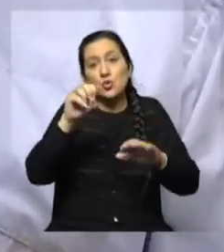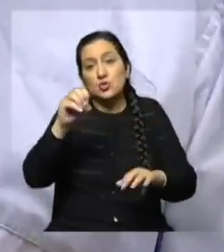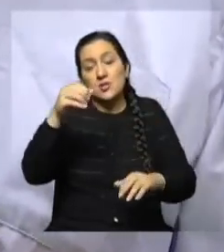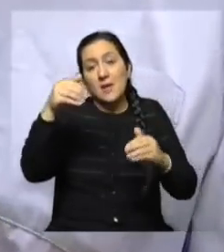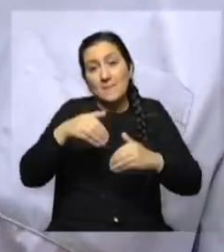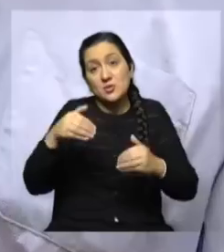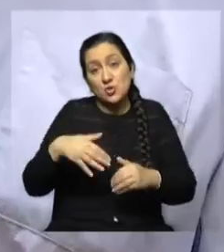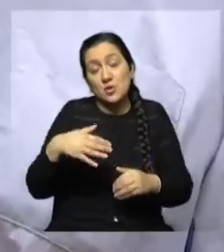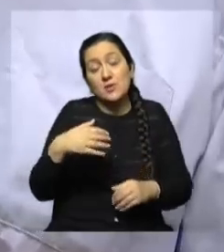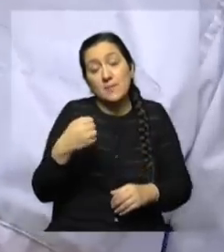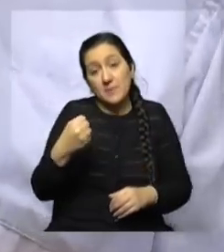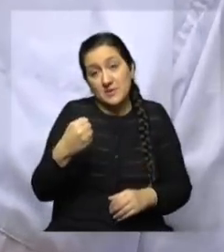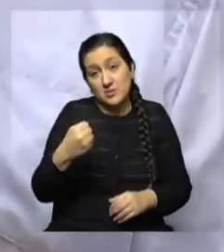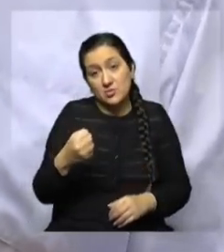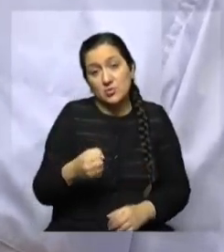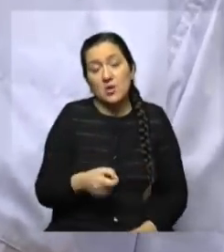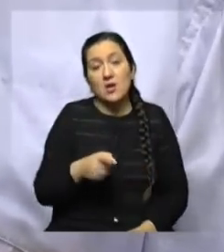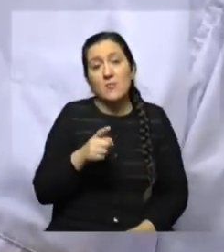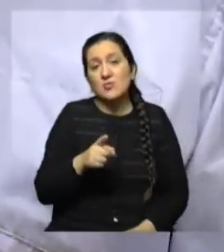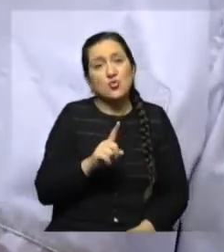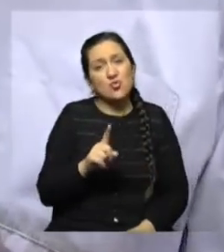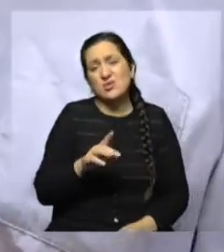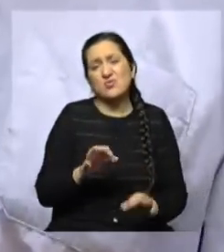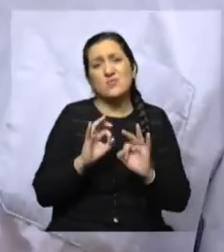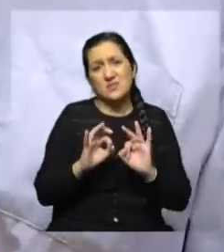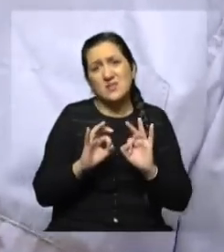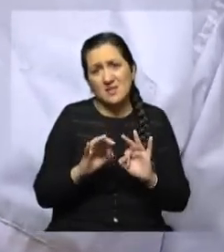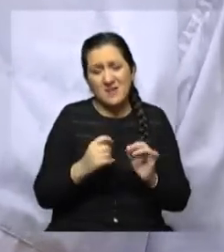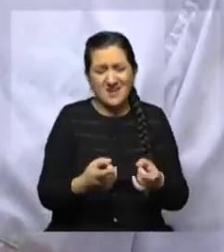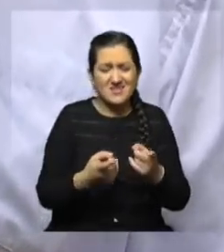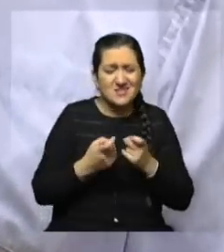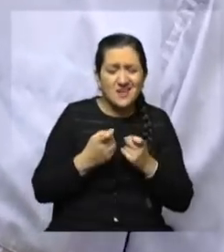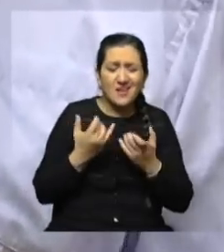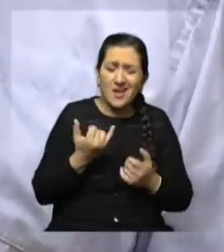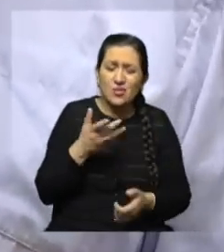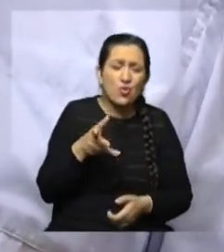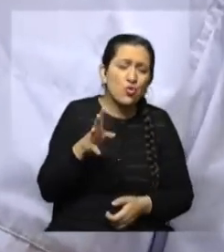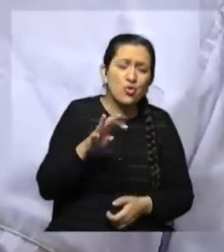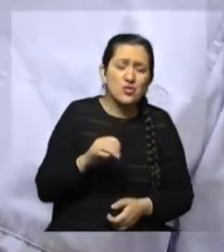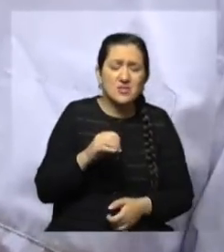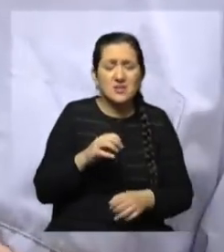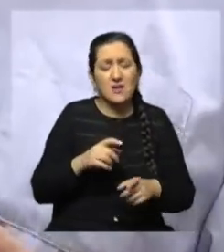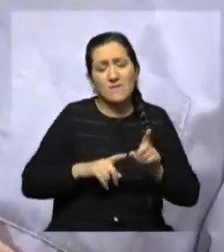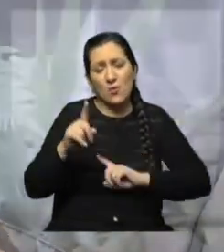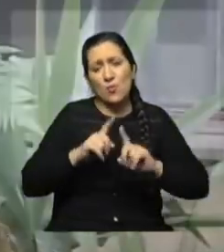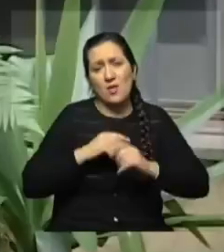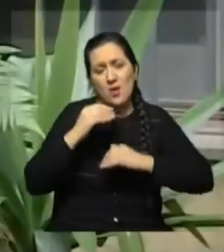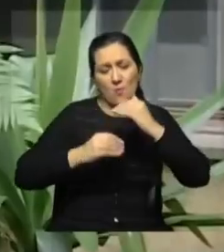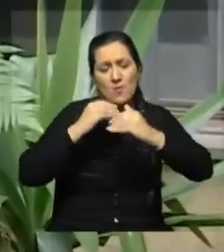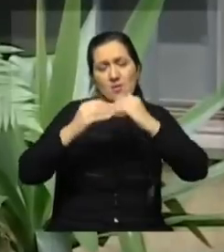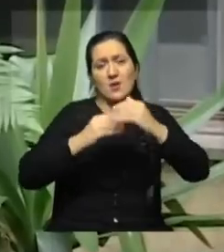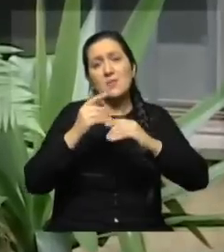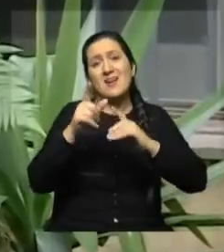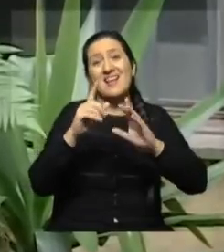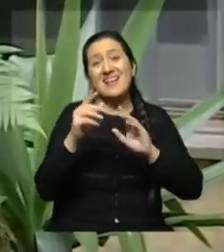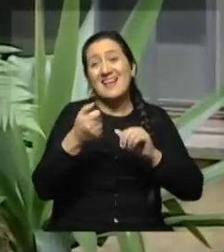esto ciertamente es insuficiente para las demandas permanentes que tiene la universidad de la República en el crecimiento de su